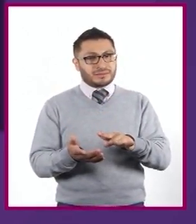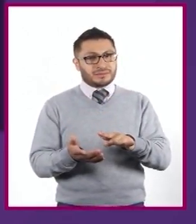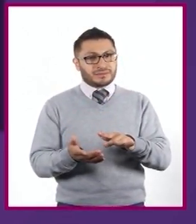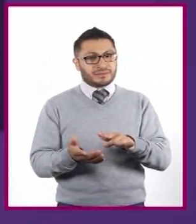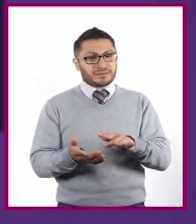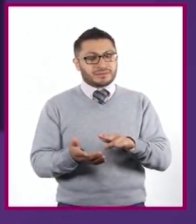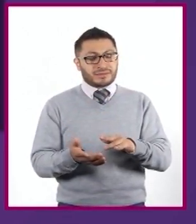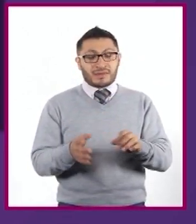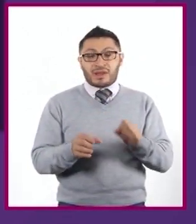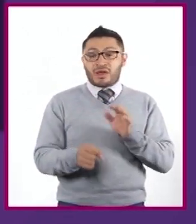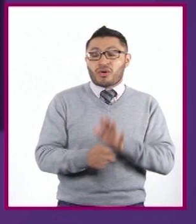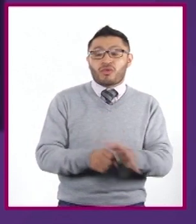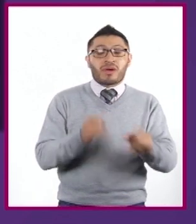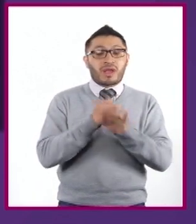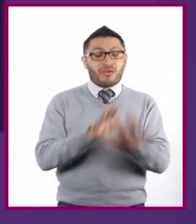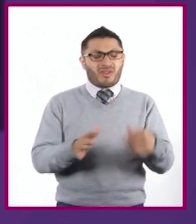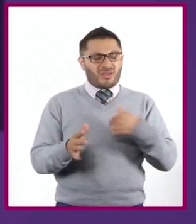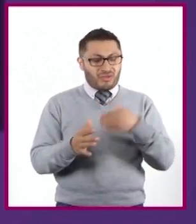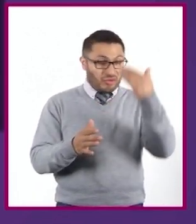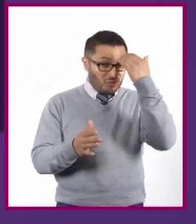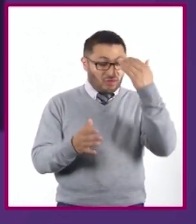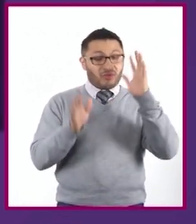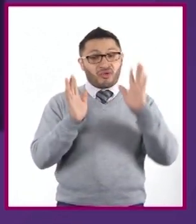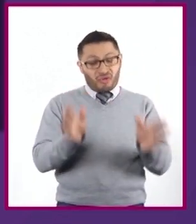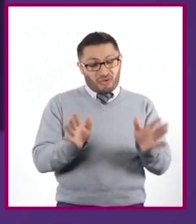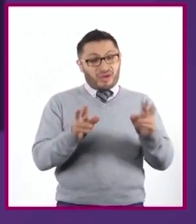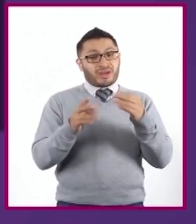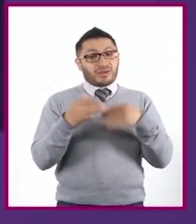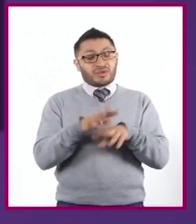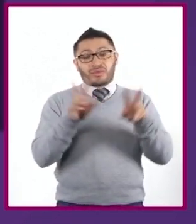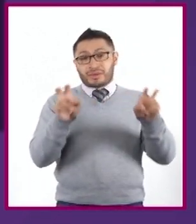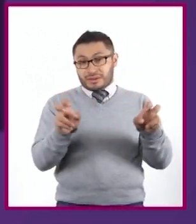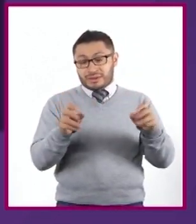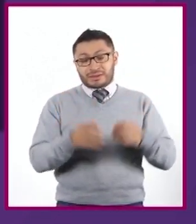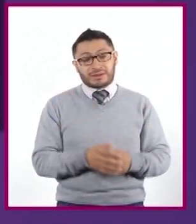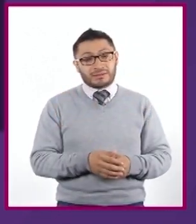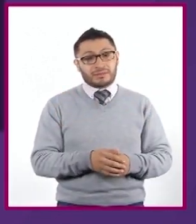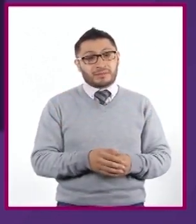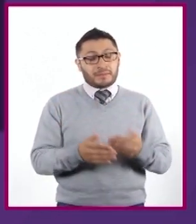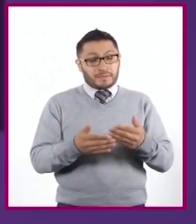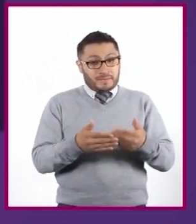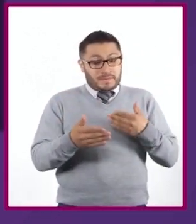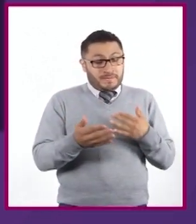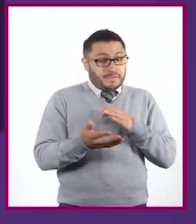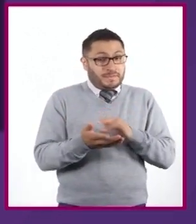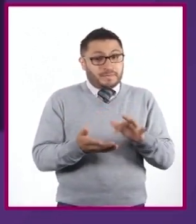¿Qué información tengo del tema o del texto antes de leerlo?